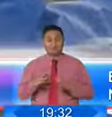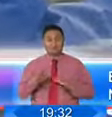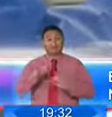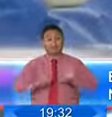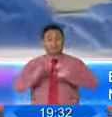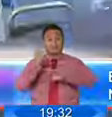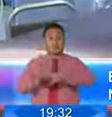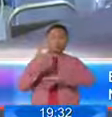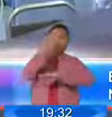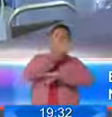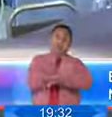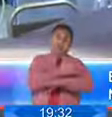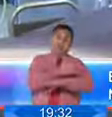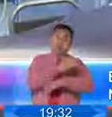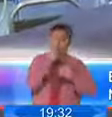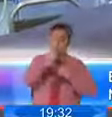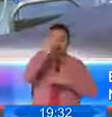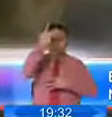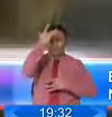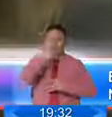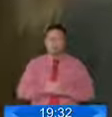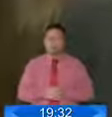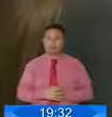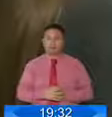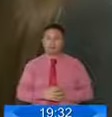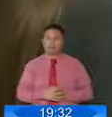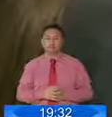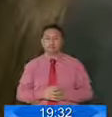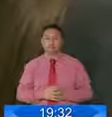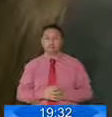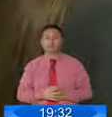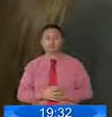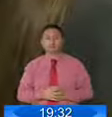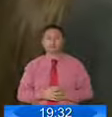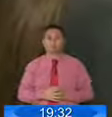y detección a tiempo de enfermedades, informó Patricia Aldaz.